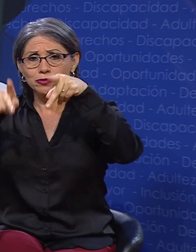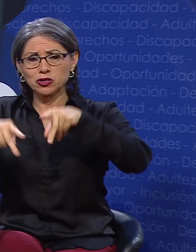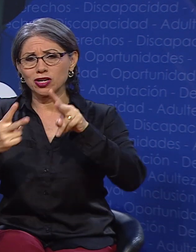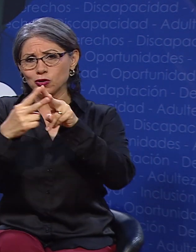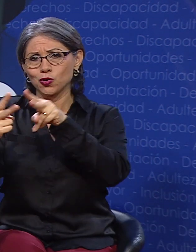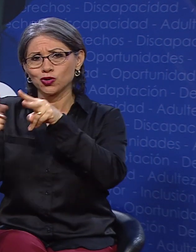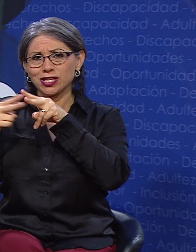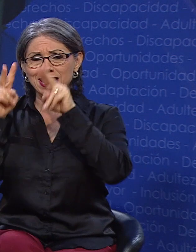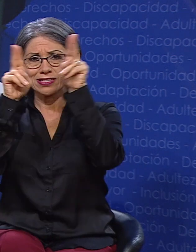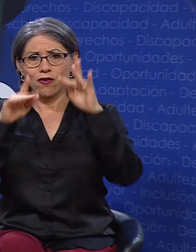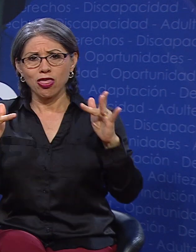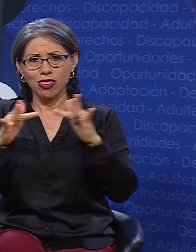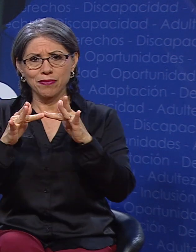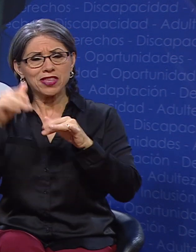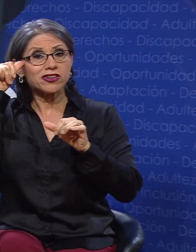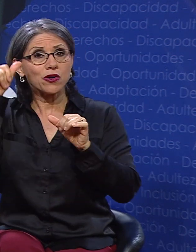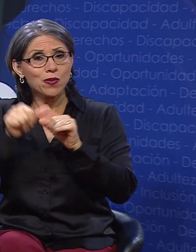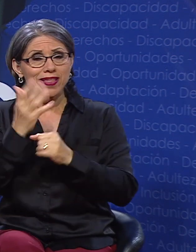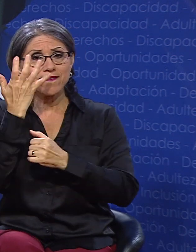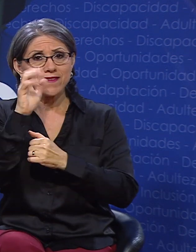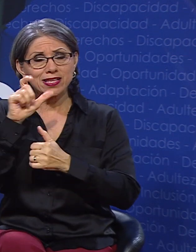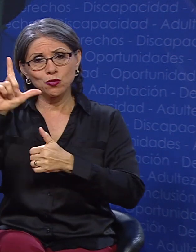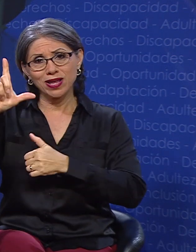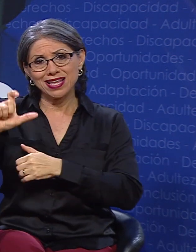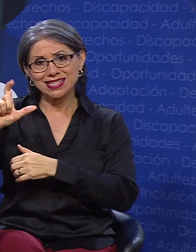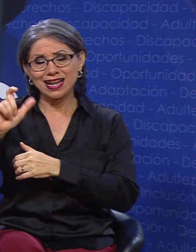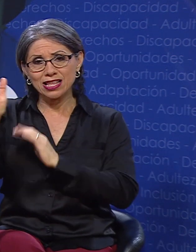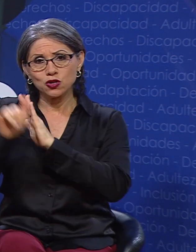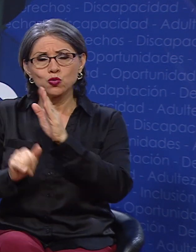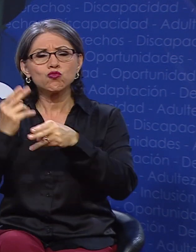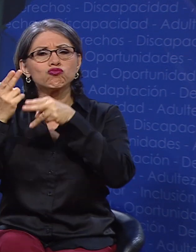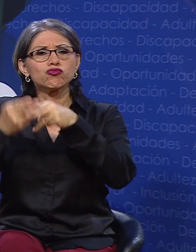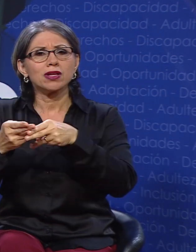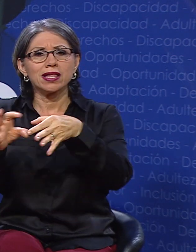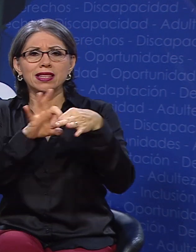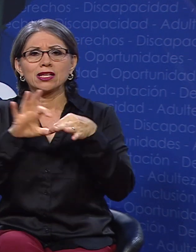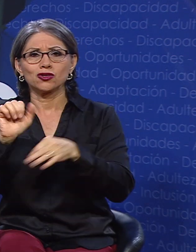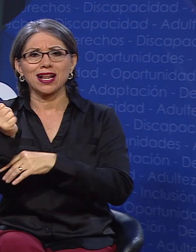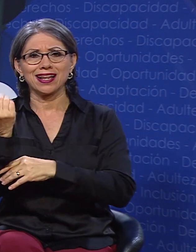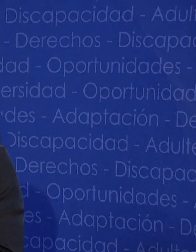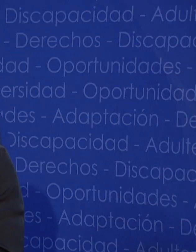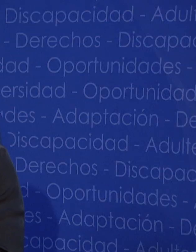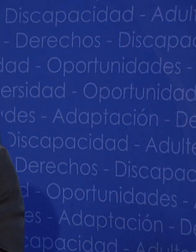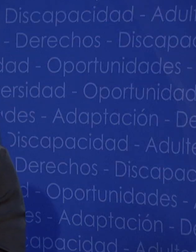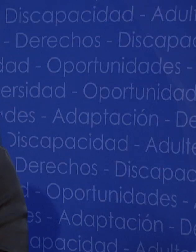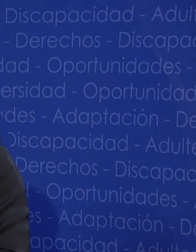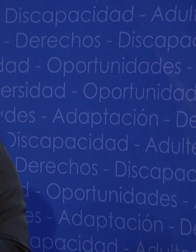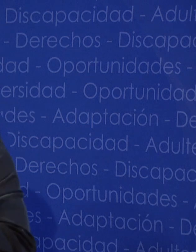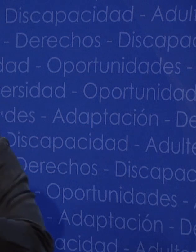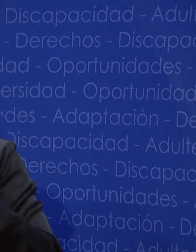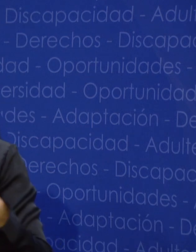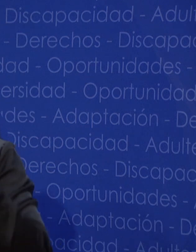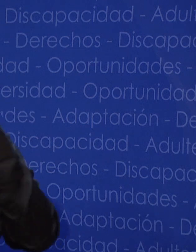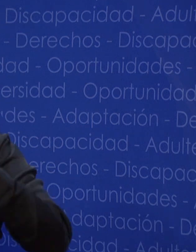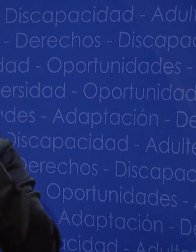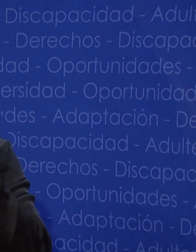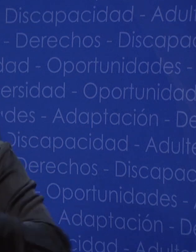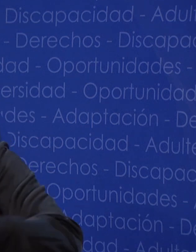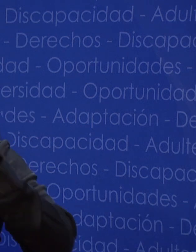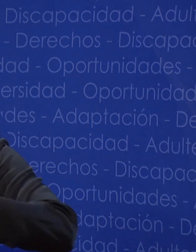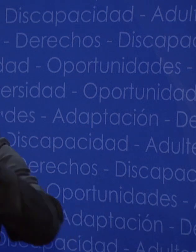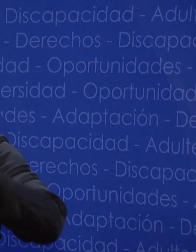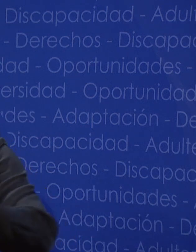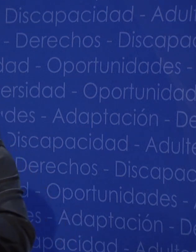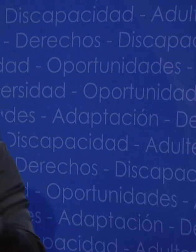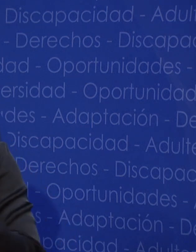redes sociales. Recuerde que nos encuentra en Facebook, Instagram y YouTube como Nexos Canal 15. Entre todas las personas podemos construir